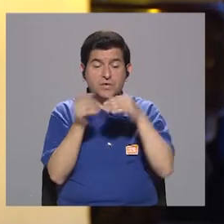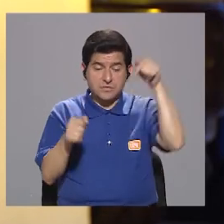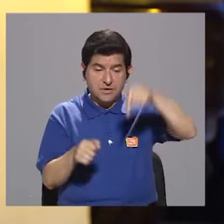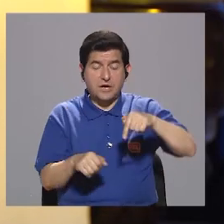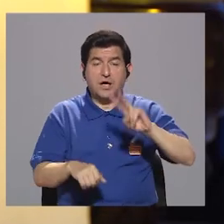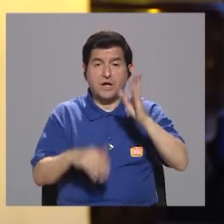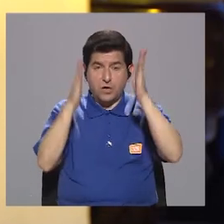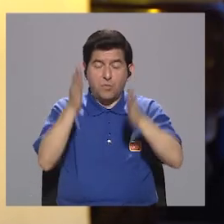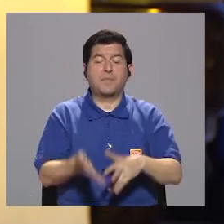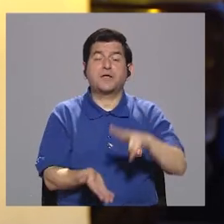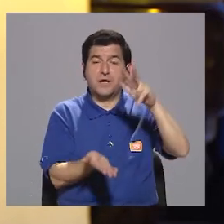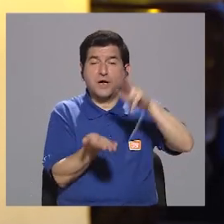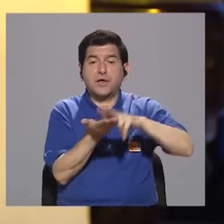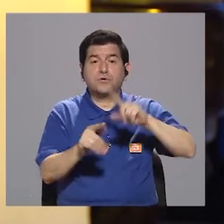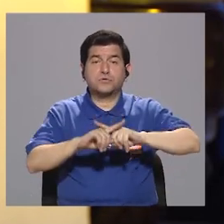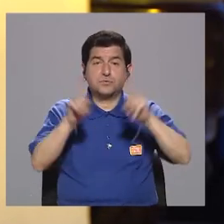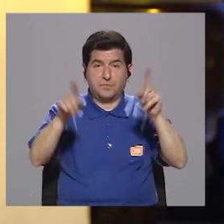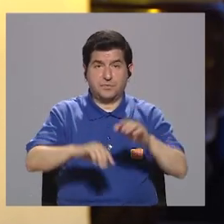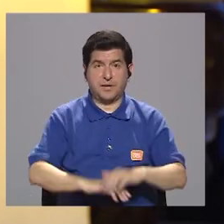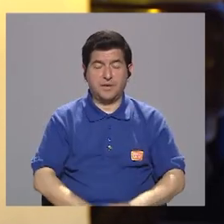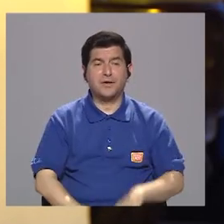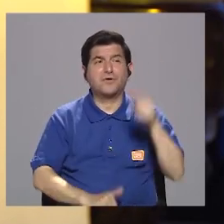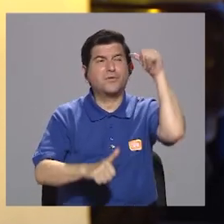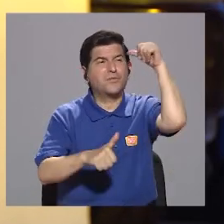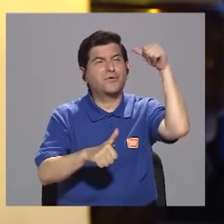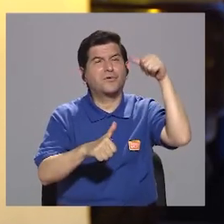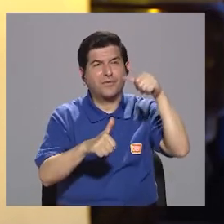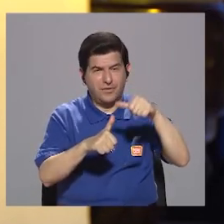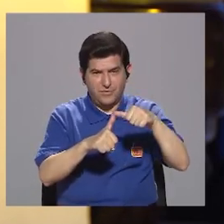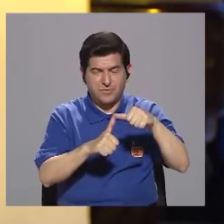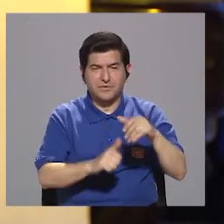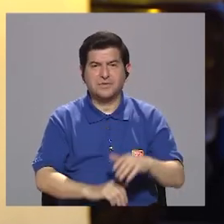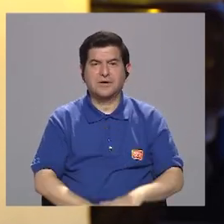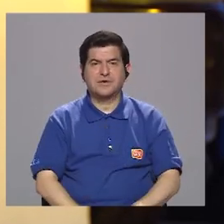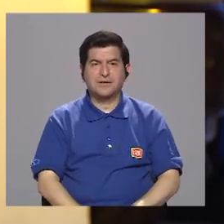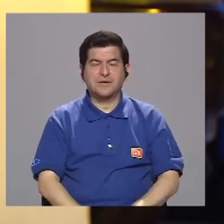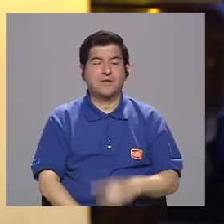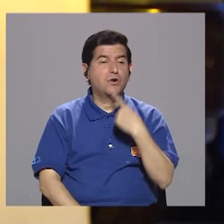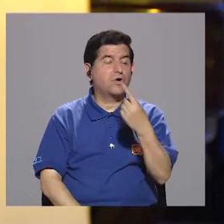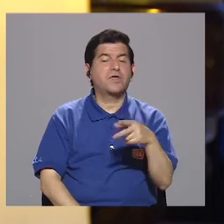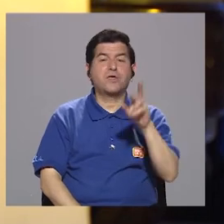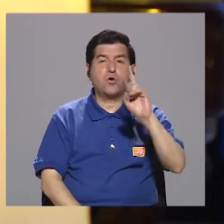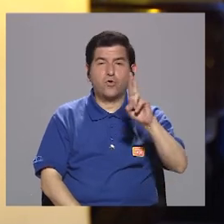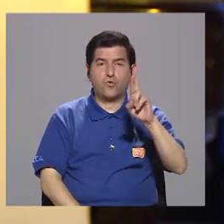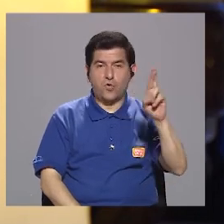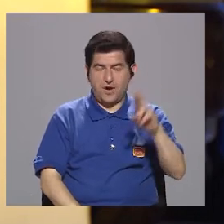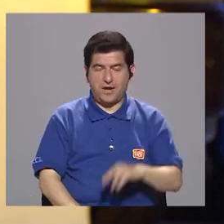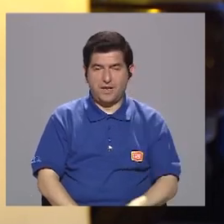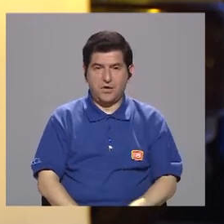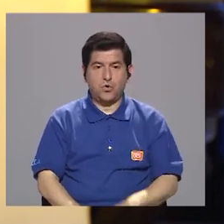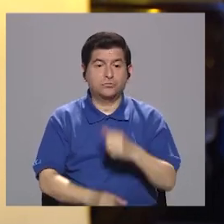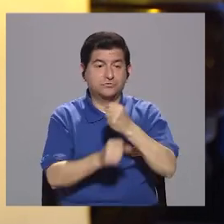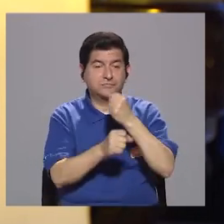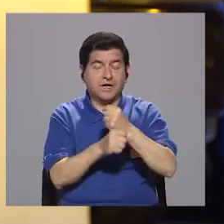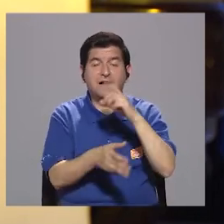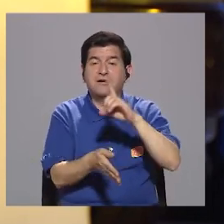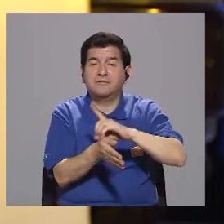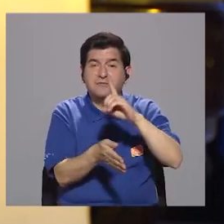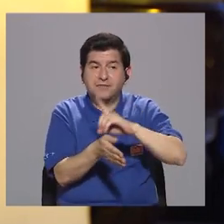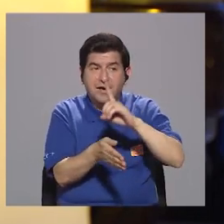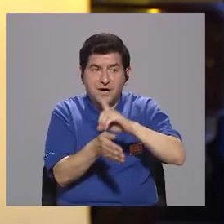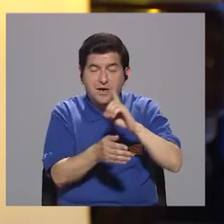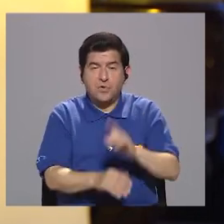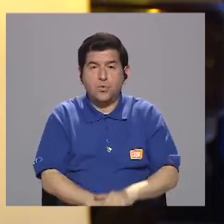aquí los compañeros, pero retomar un poquito lo de Rogelio. Es decir, que la obra del doctor